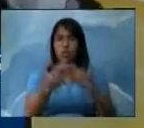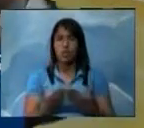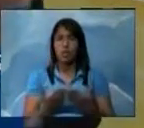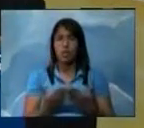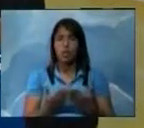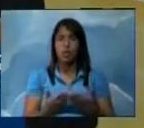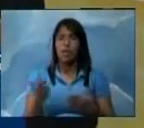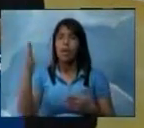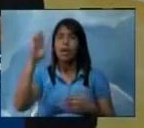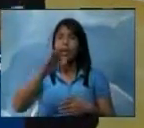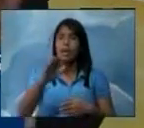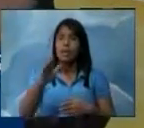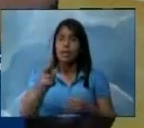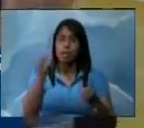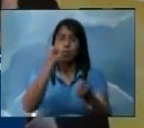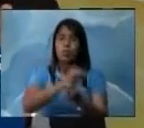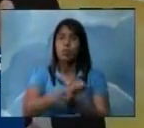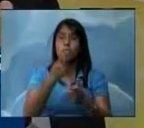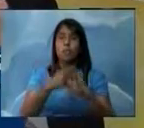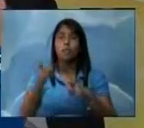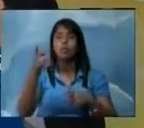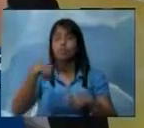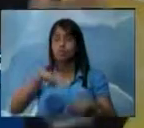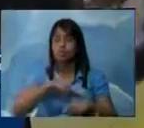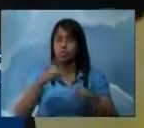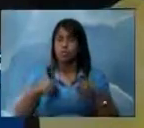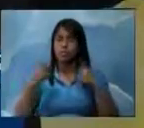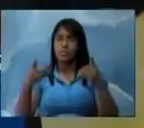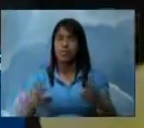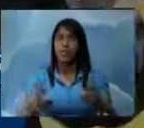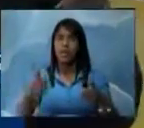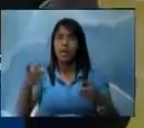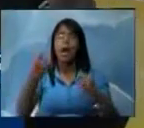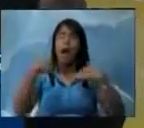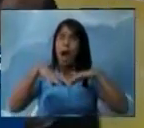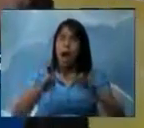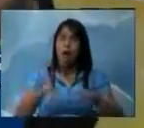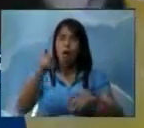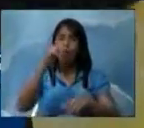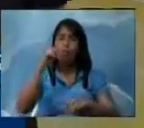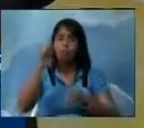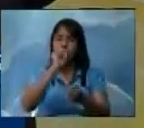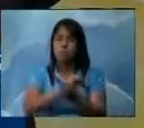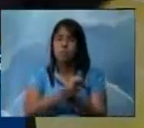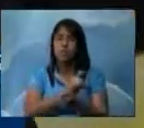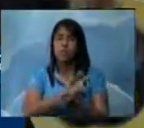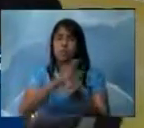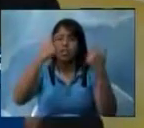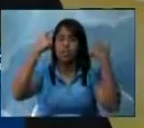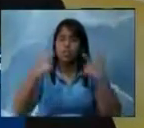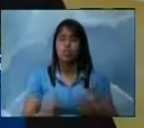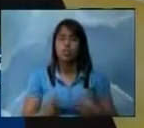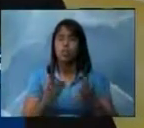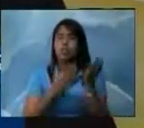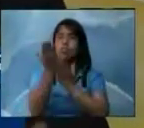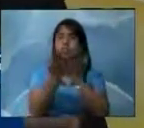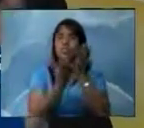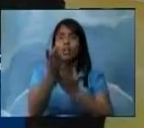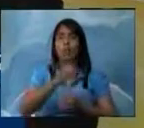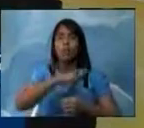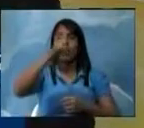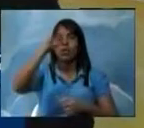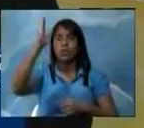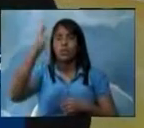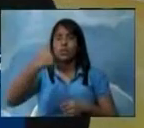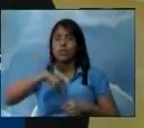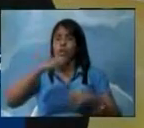palabra. Estamos presos, pero nosotros tenemos que demostrar a un preso de que somos siervos del Señor, que